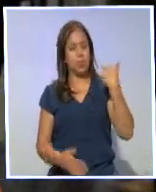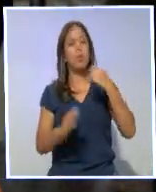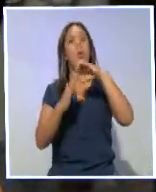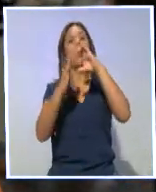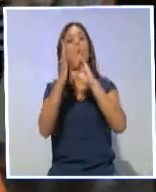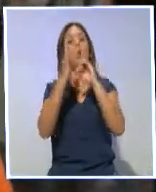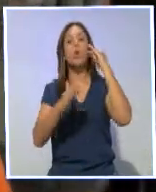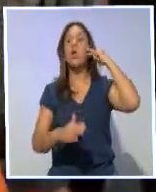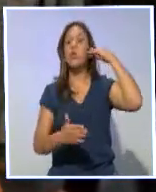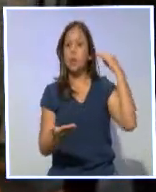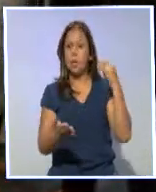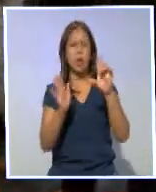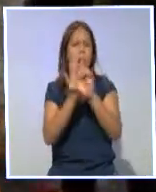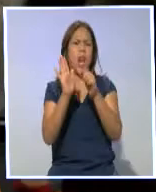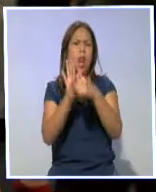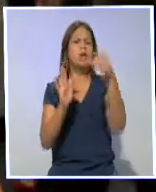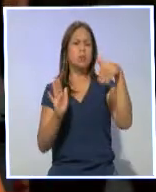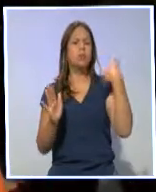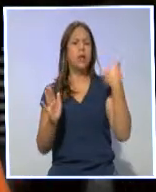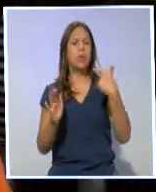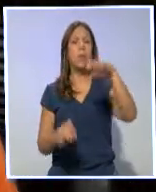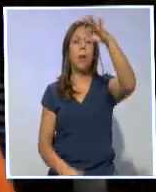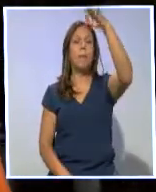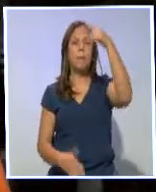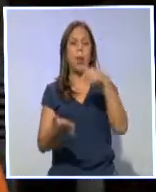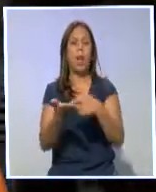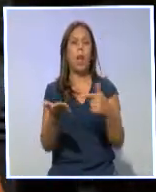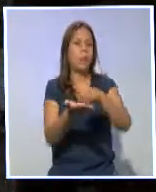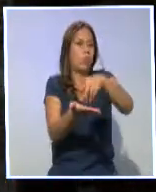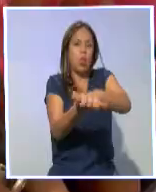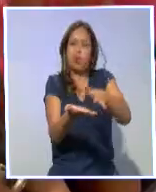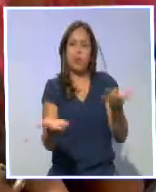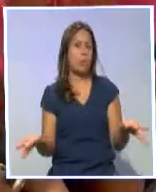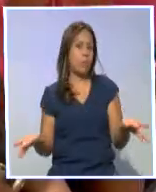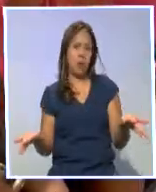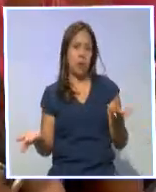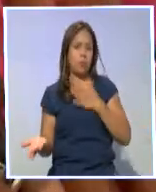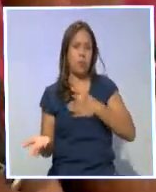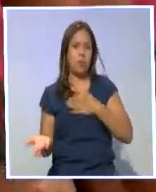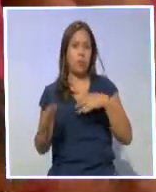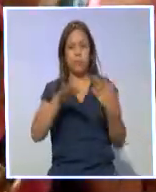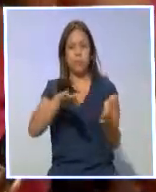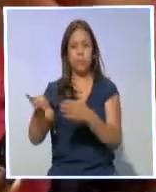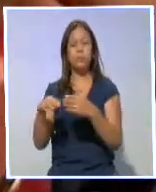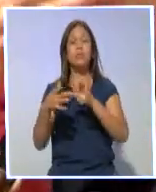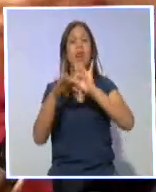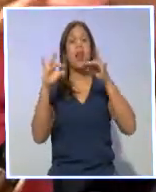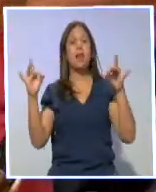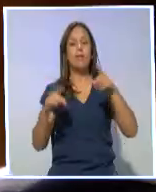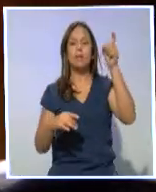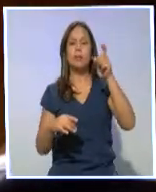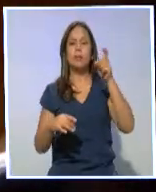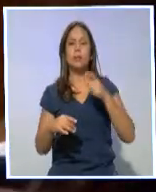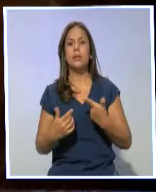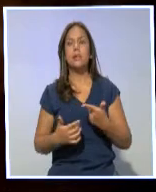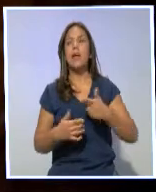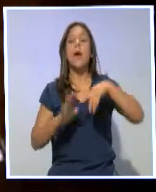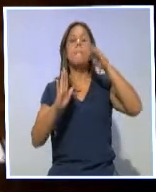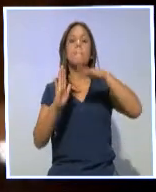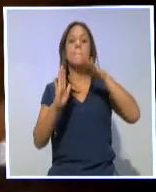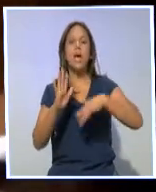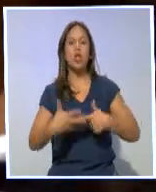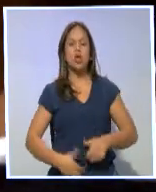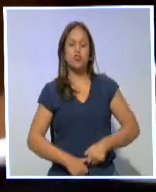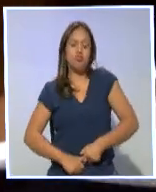niñez y adolescencia, pero solo lo tenemos en papeles. No se está ejecutando. Con la frase, necesitamos menos machos, más hombres,